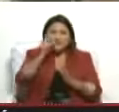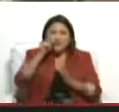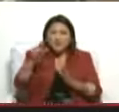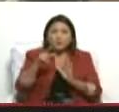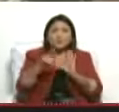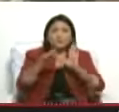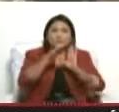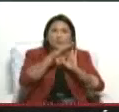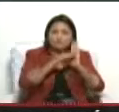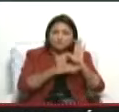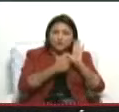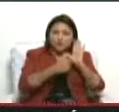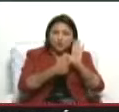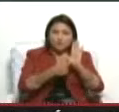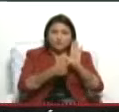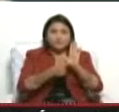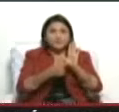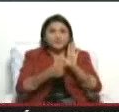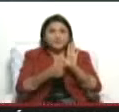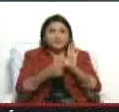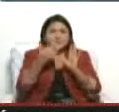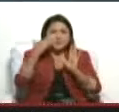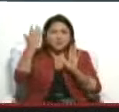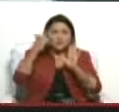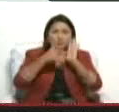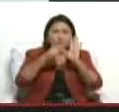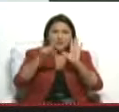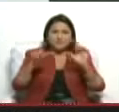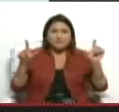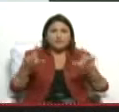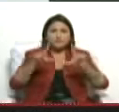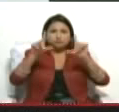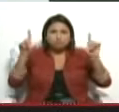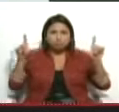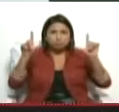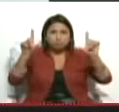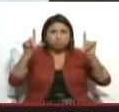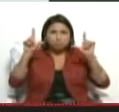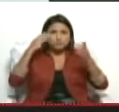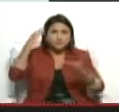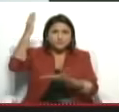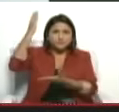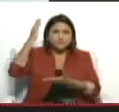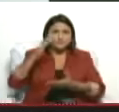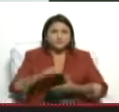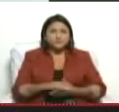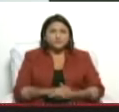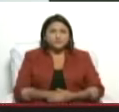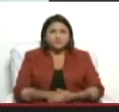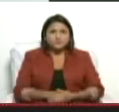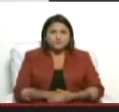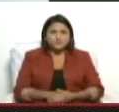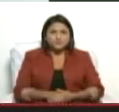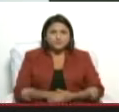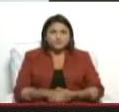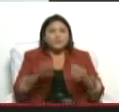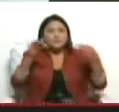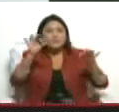acá pero la podrán ver en pantalla también aquí tenemos la página